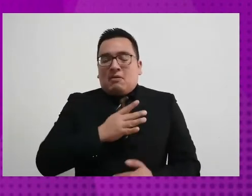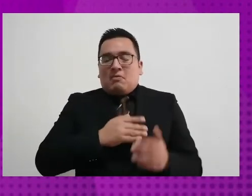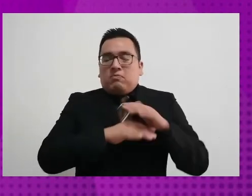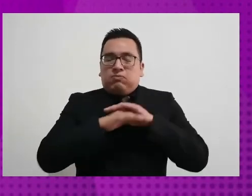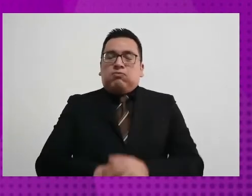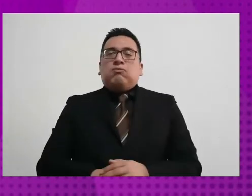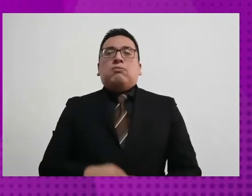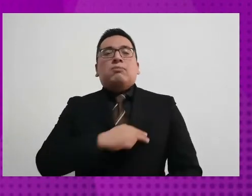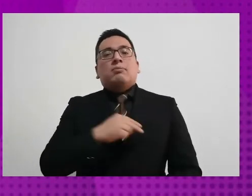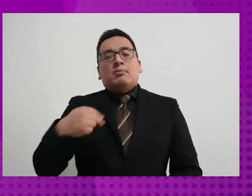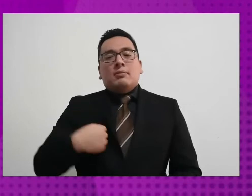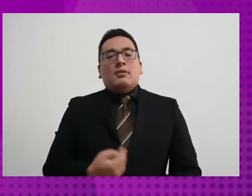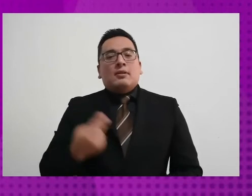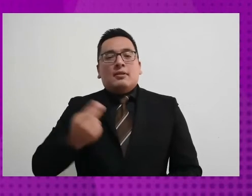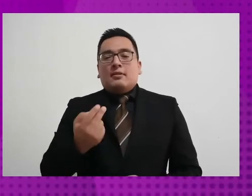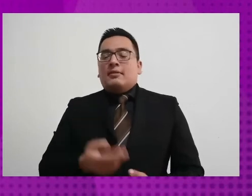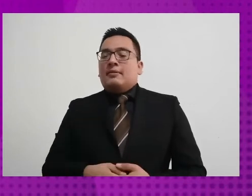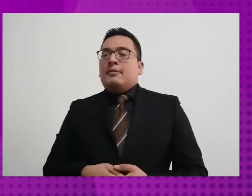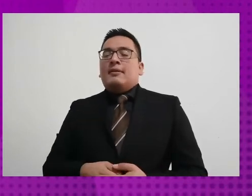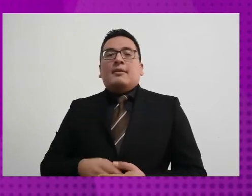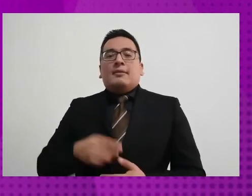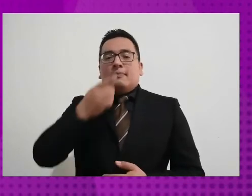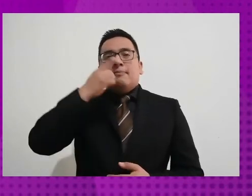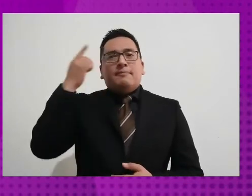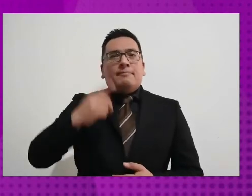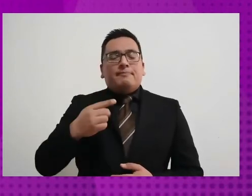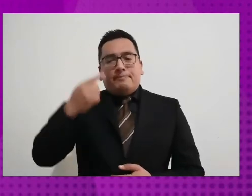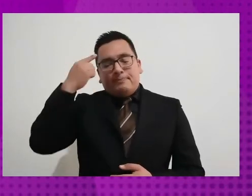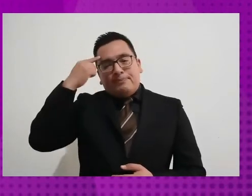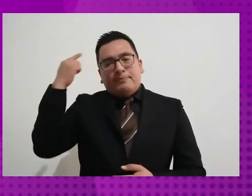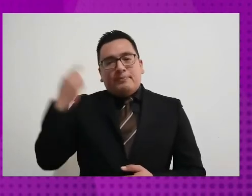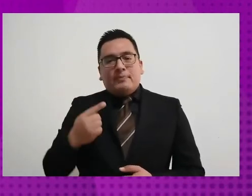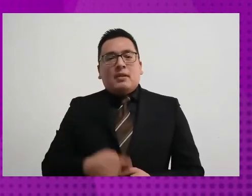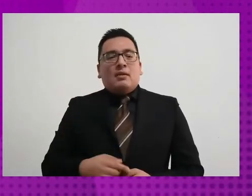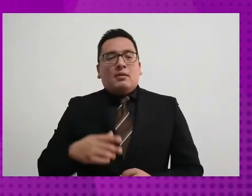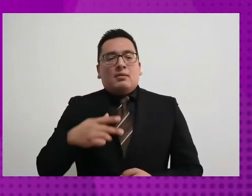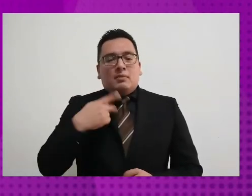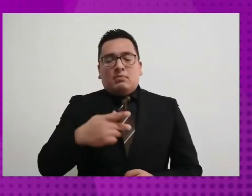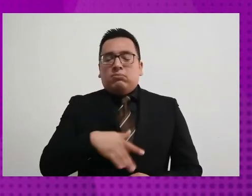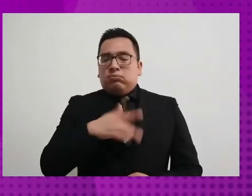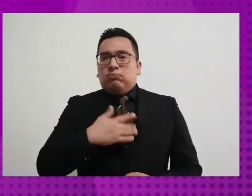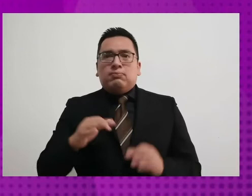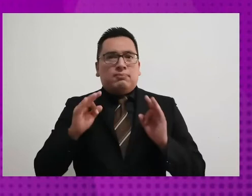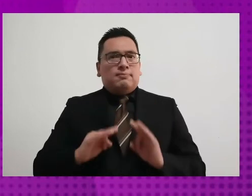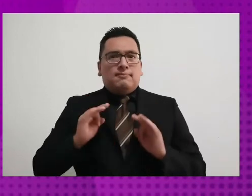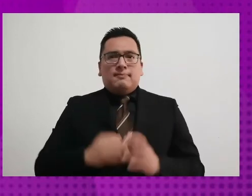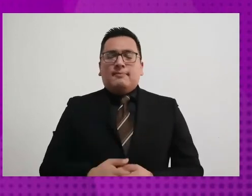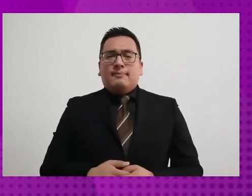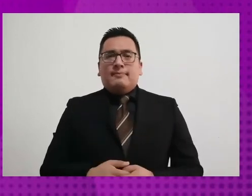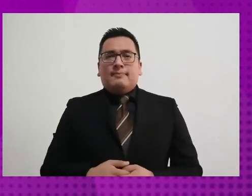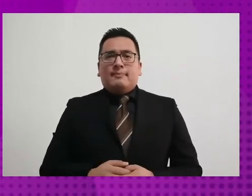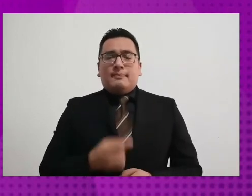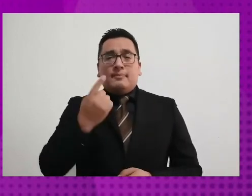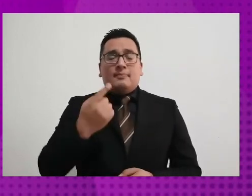verdad denunciar y echar a andar estos mecanismos para que realmente tengan un efecto, ¿no? Porque pues de otra